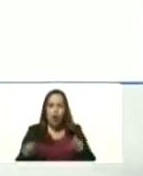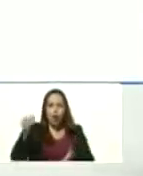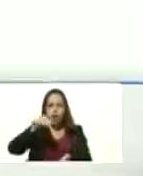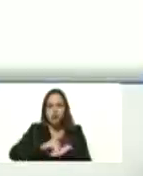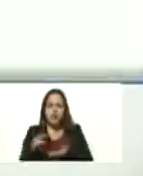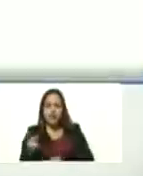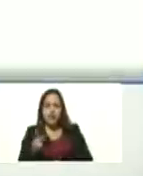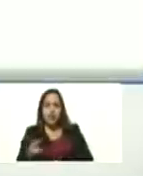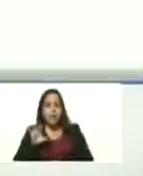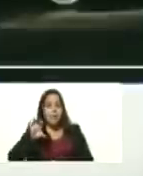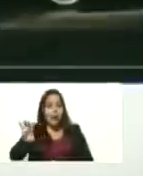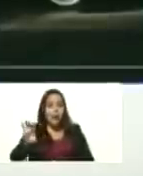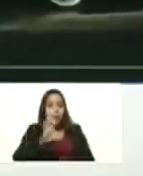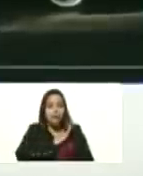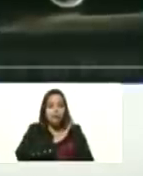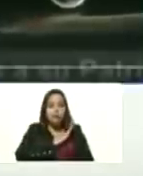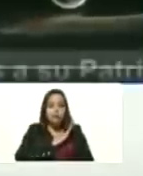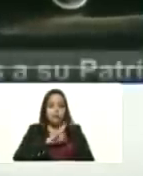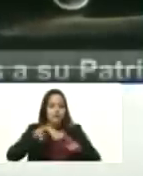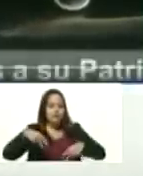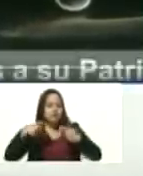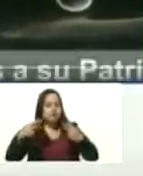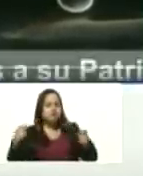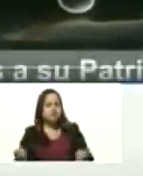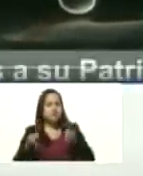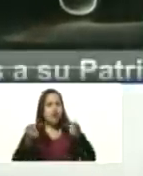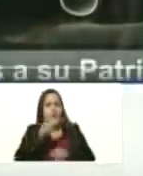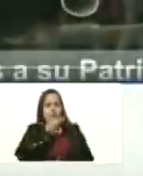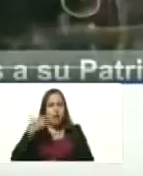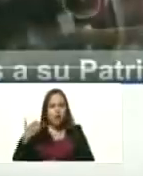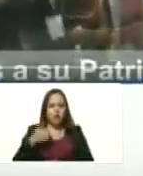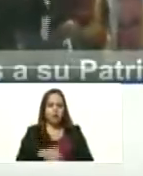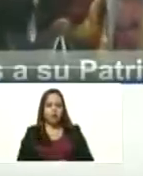todos a un país próspero recuperado mejorado